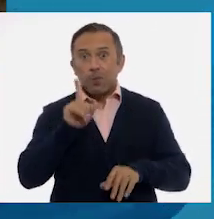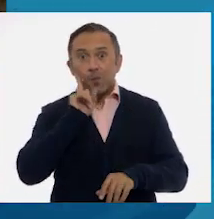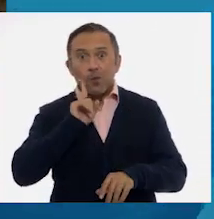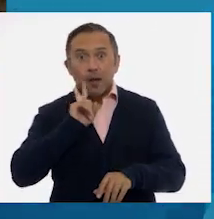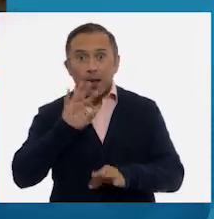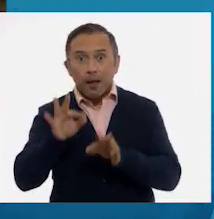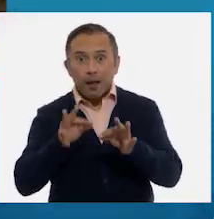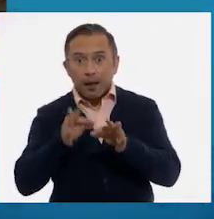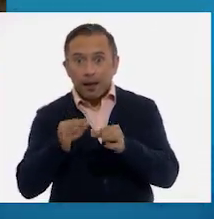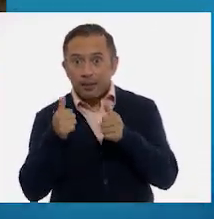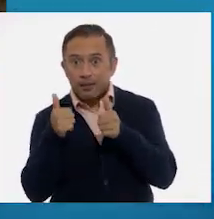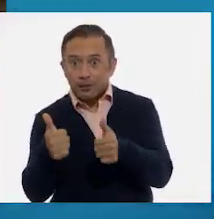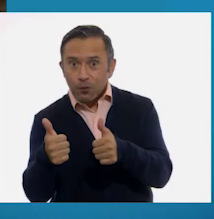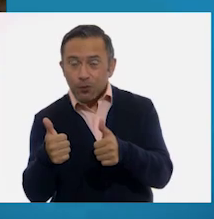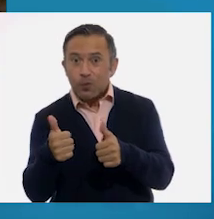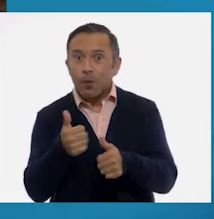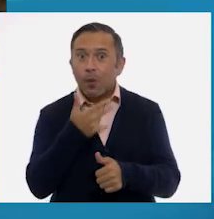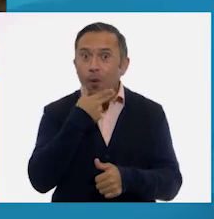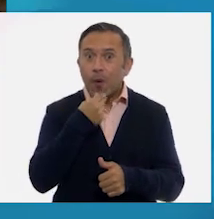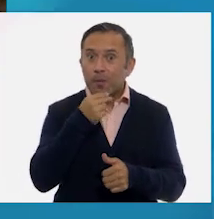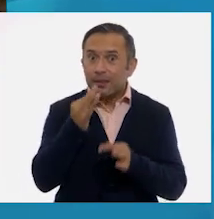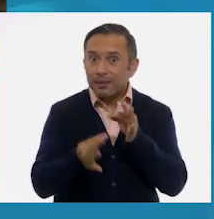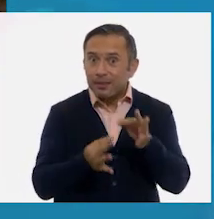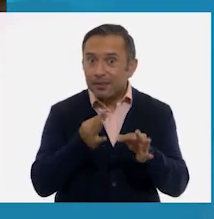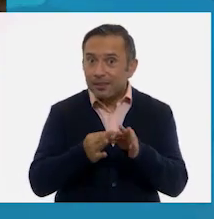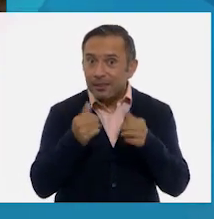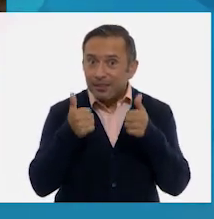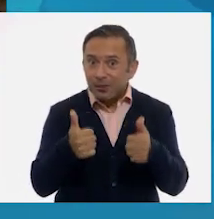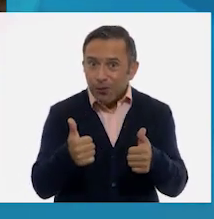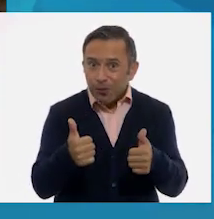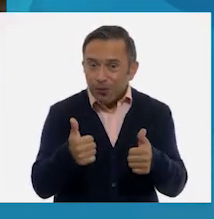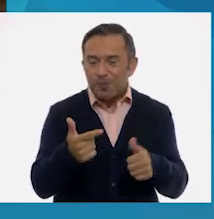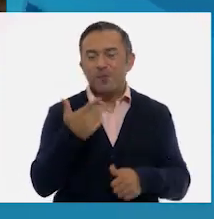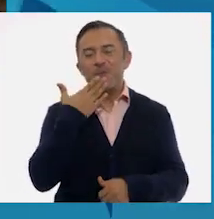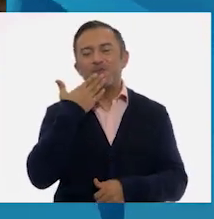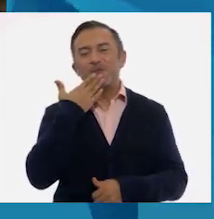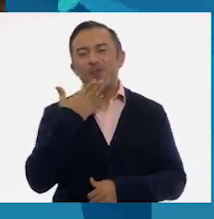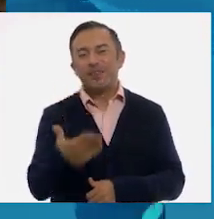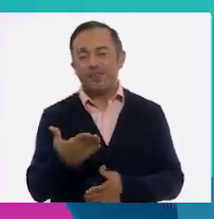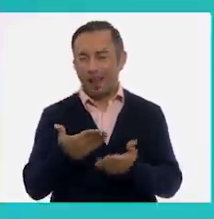¡Muy bien! ¡Vamos a ver el siguiente video!